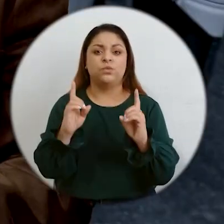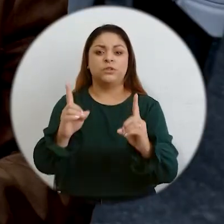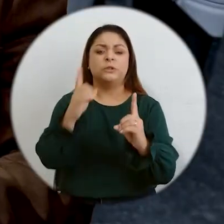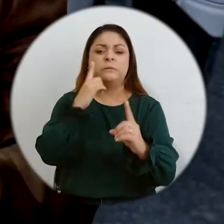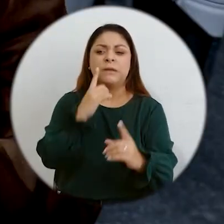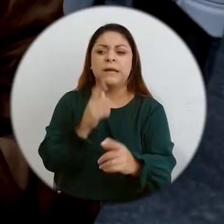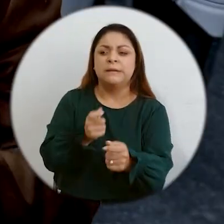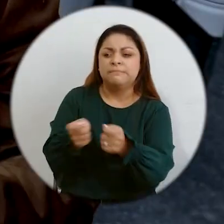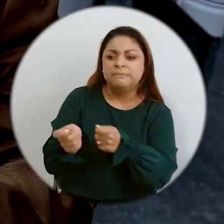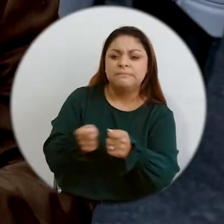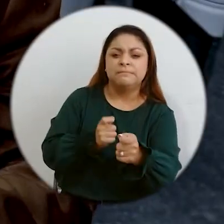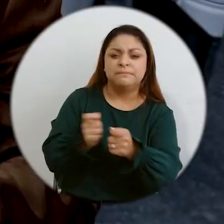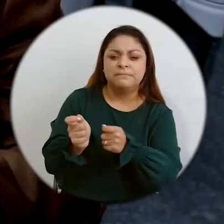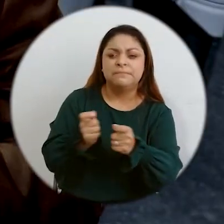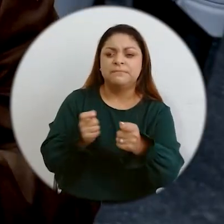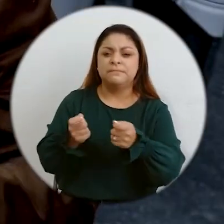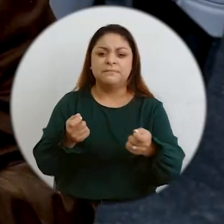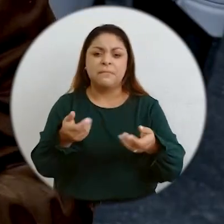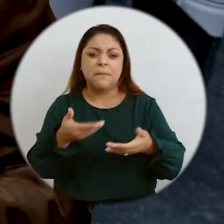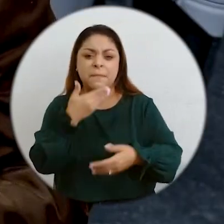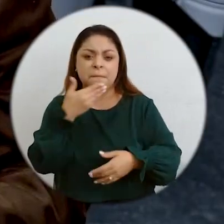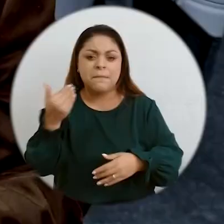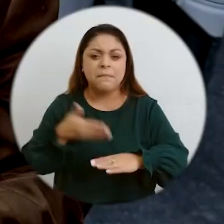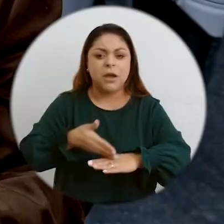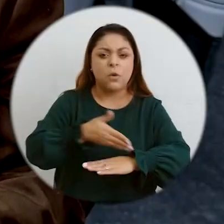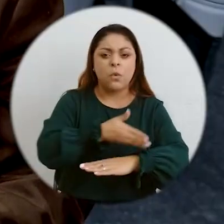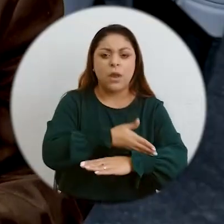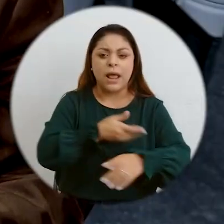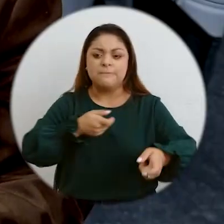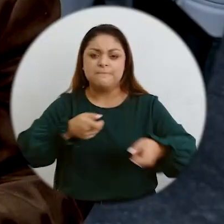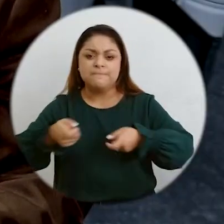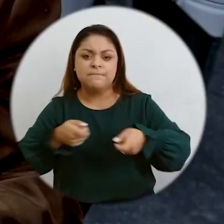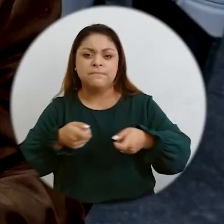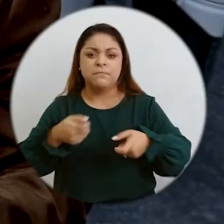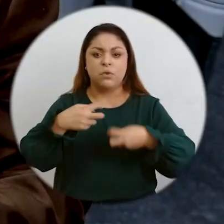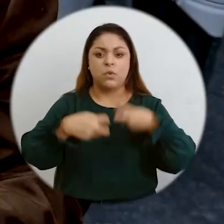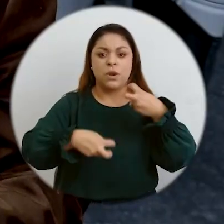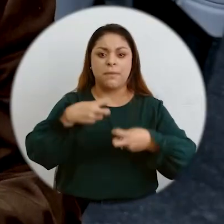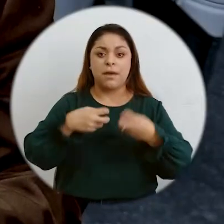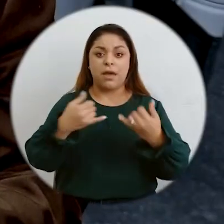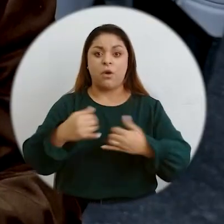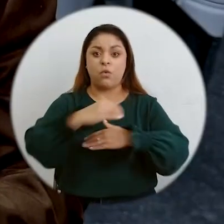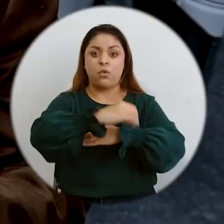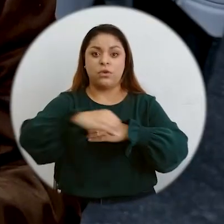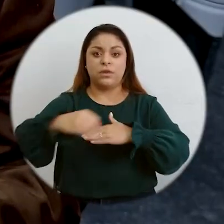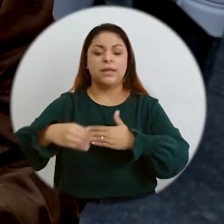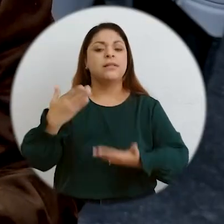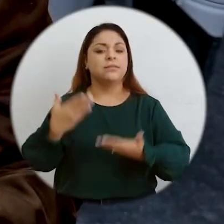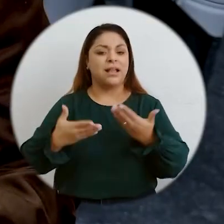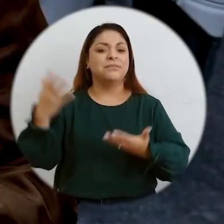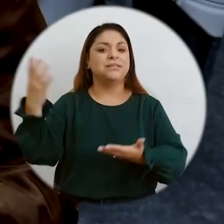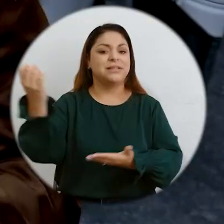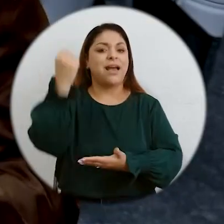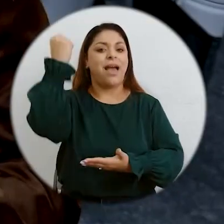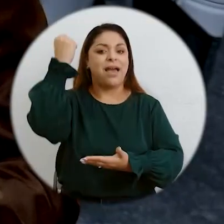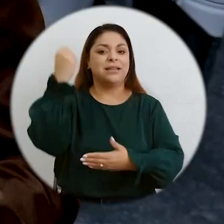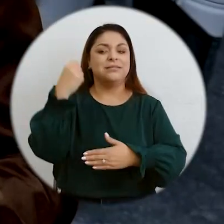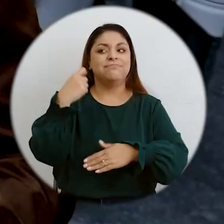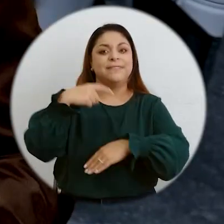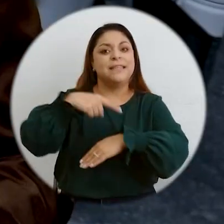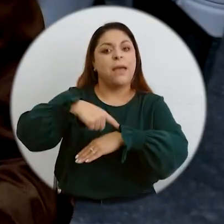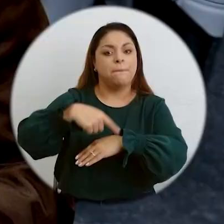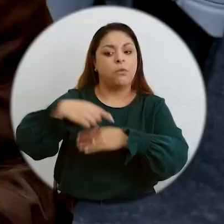para manejar mejor, gestionar mejor los problemas actuales de los océanos, tal vez ganemos